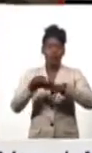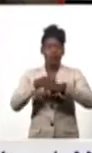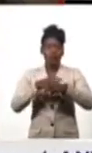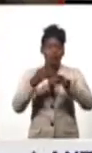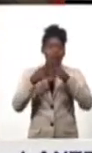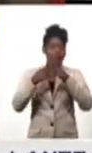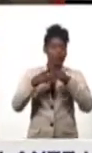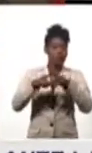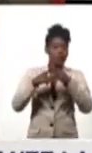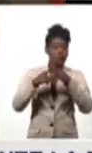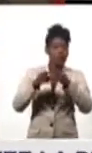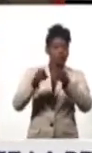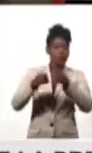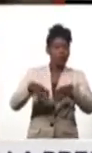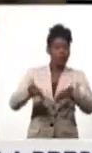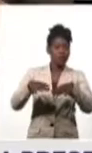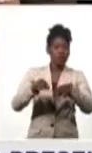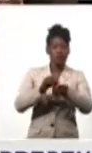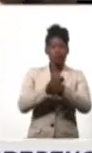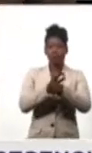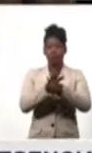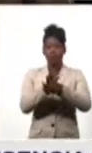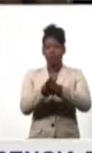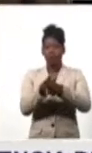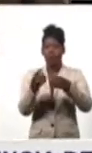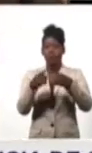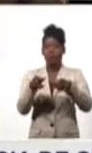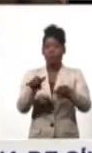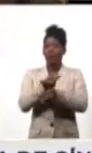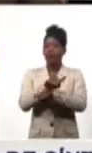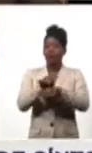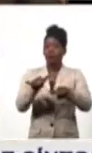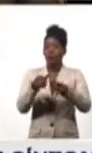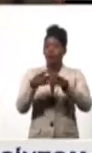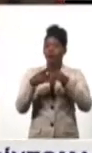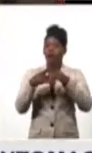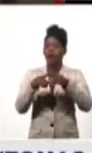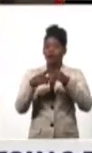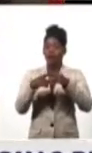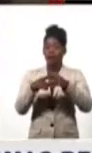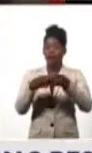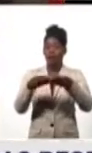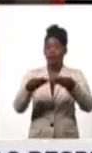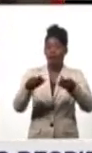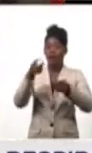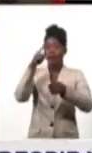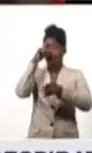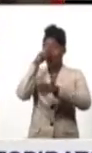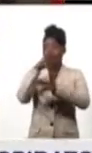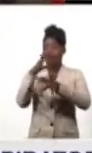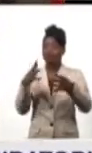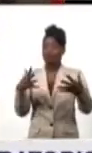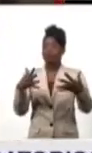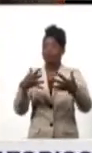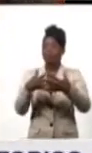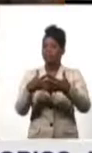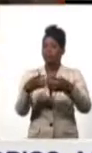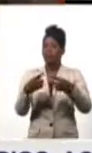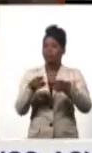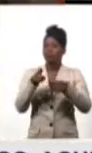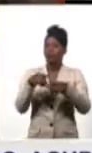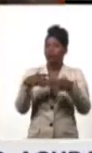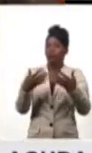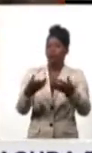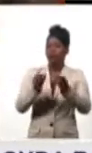de solucionar los problemas ambientales que existen si no está presente la ciencia. Su llamado a la población.